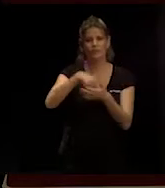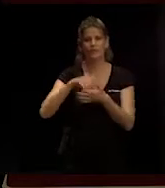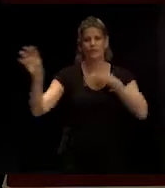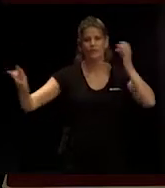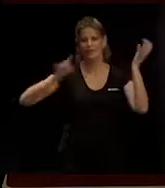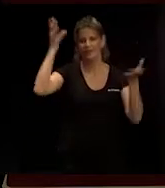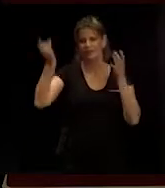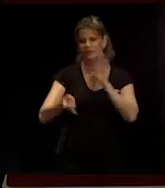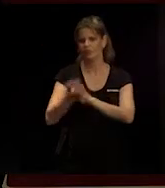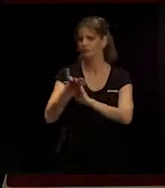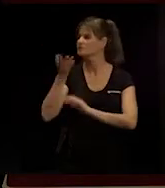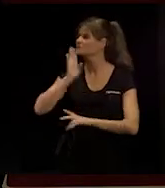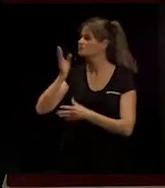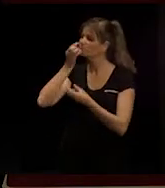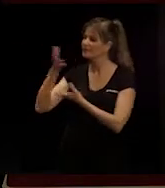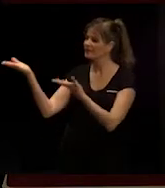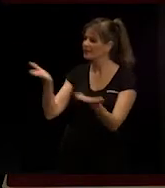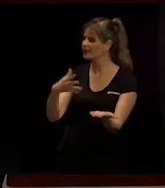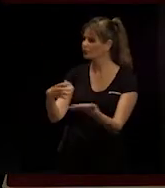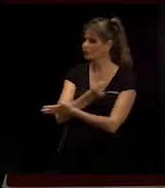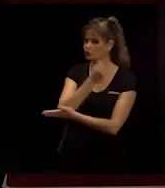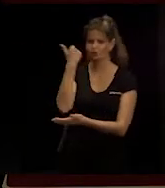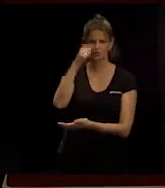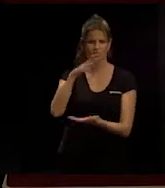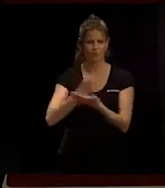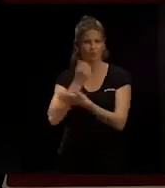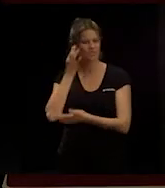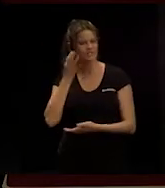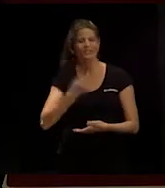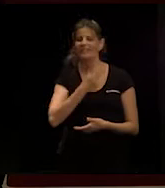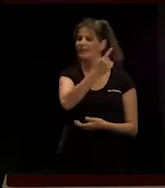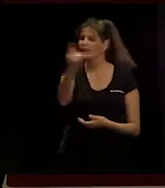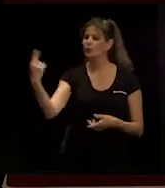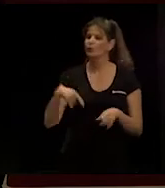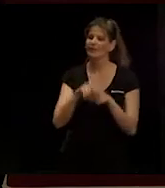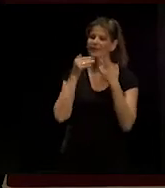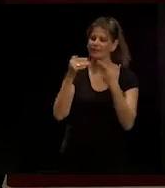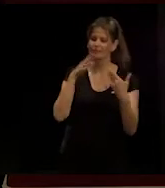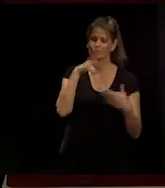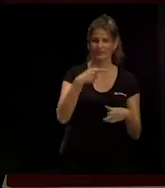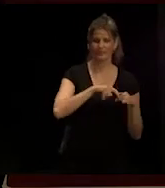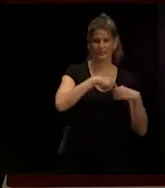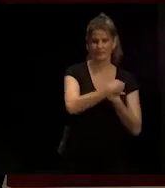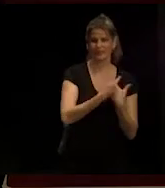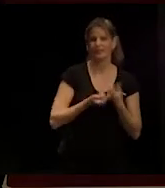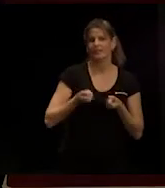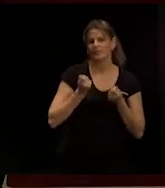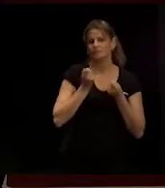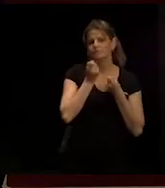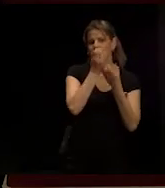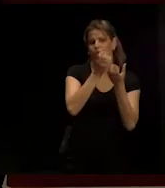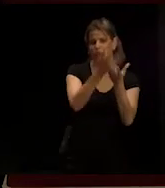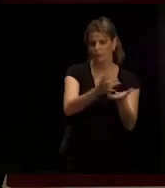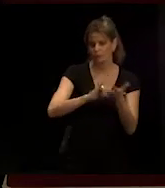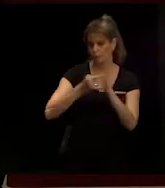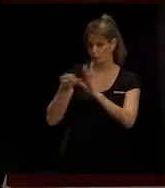doy la bienvenida a todos y a todas y cada uno. Gracias por participar y hacernos saber vuestros proyectos. Y que sepáis